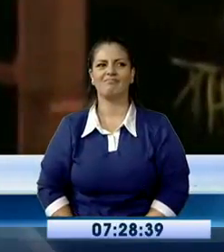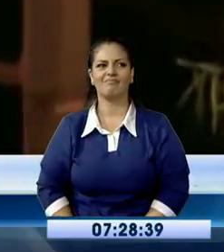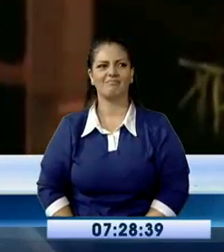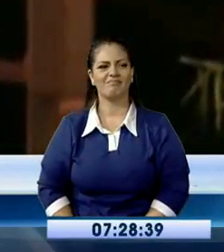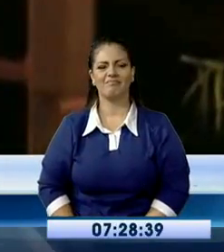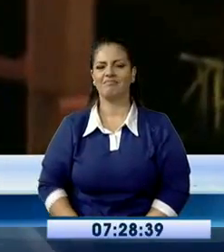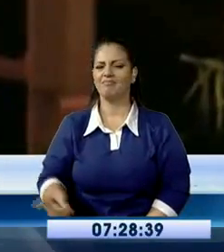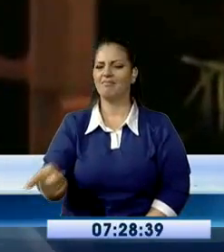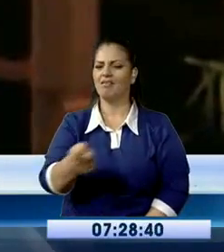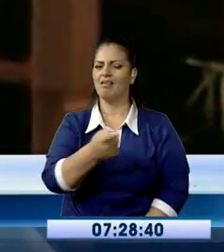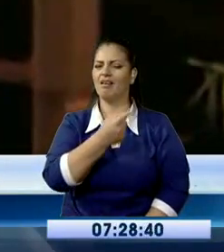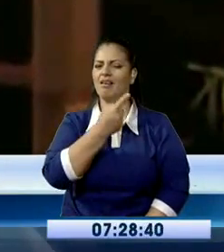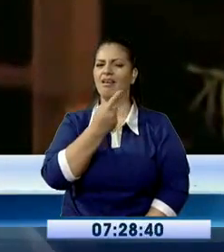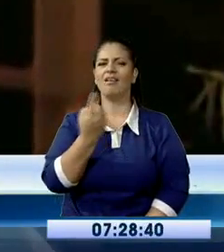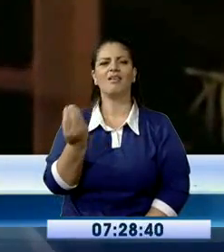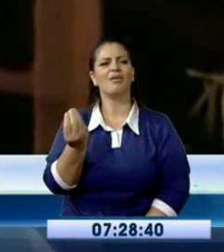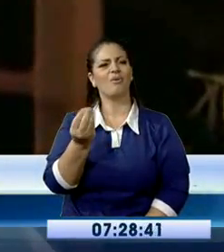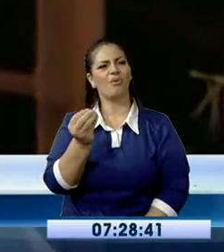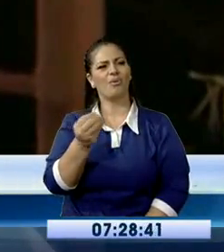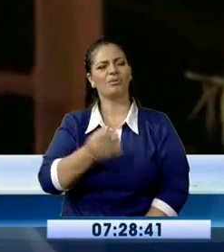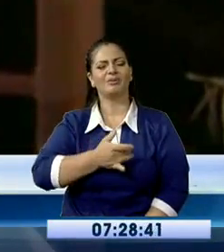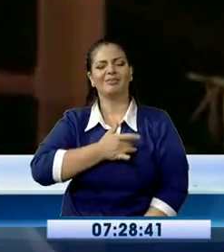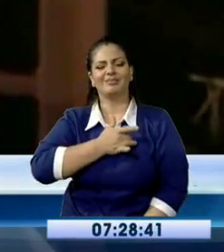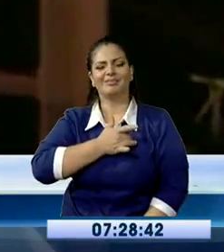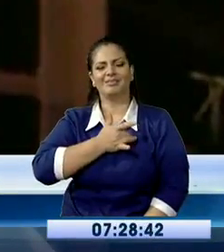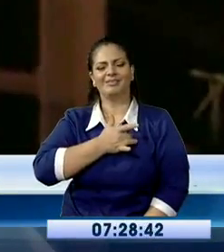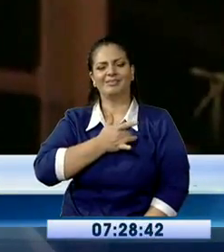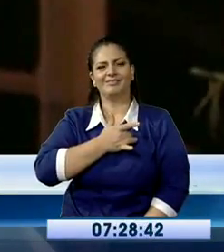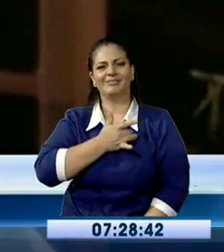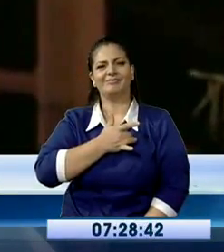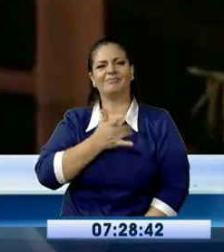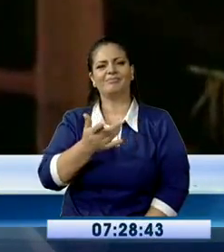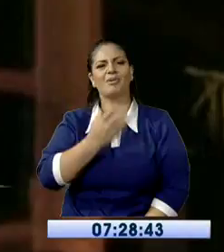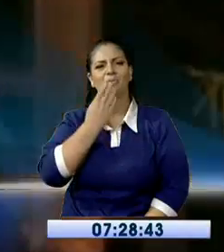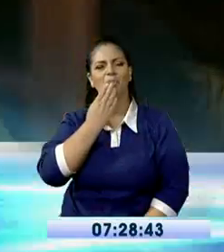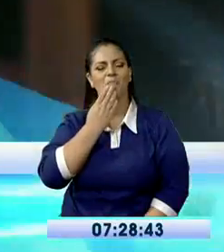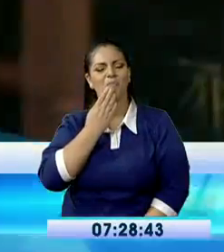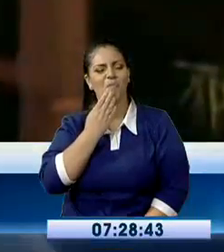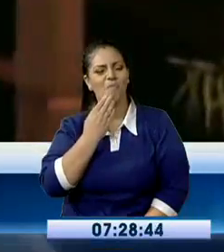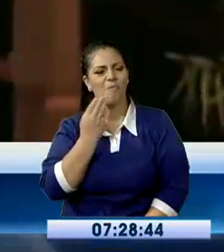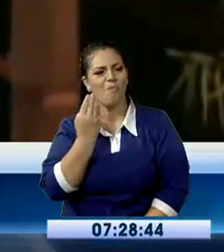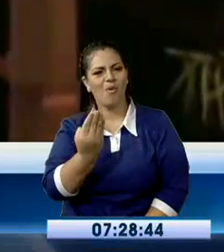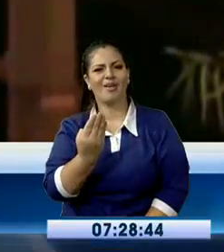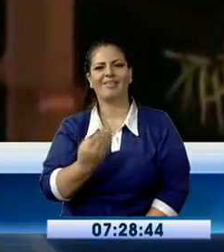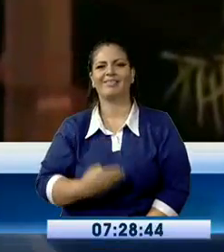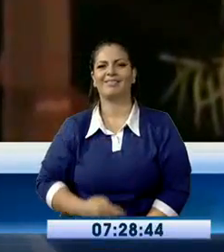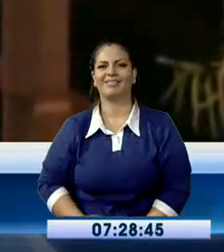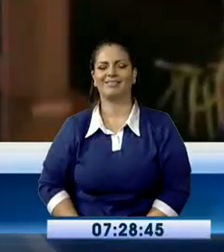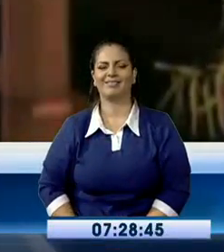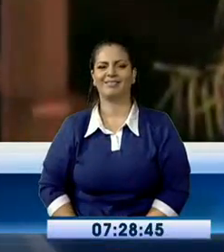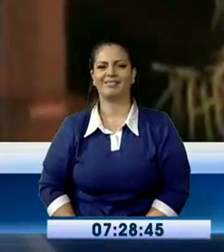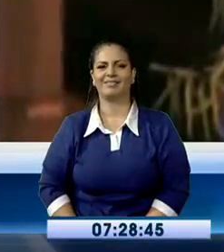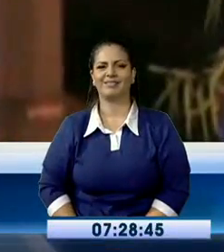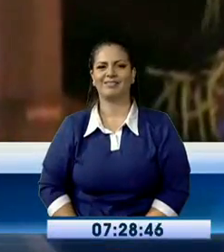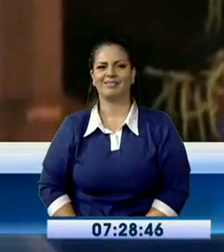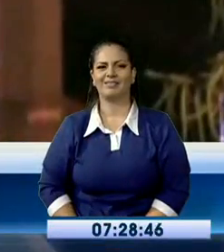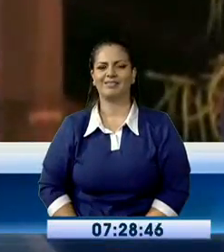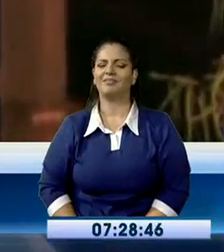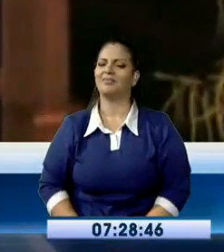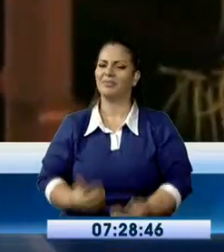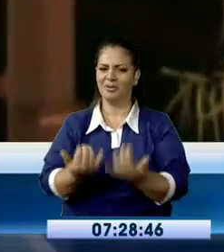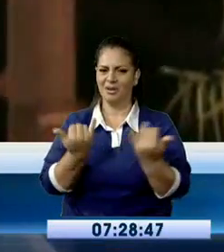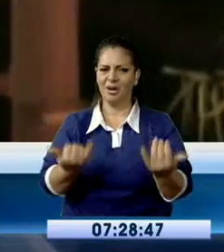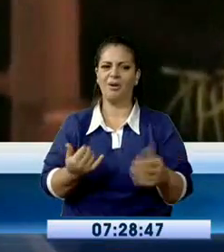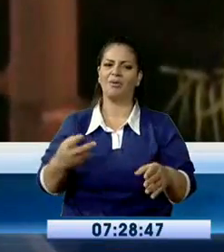su vida y la vida de los demás de bondad y dulzura. Declaro inaugurado estos Juegos